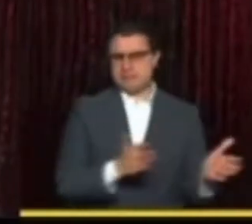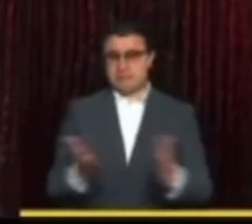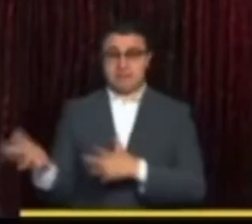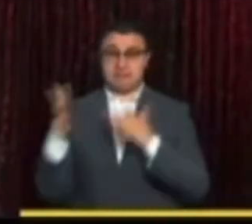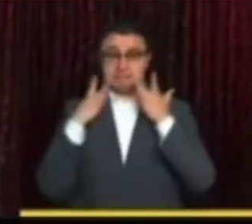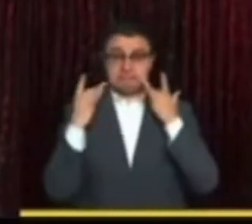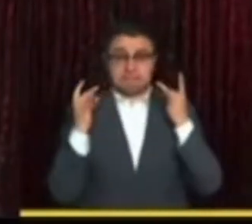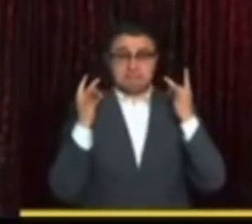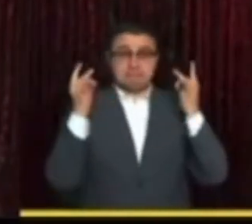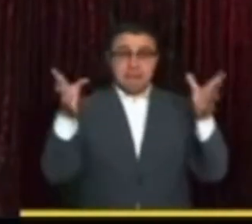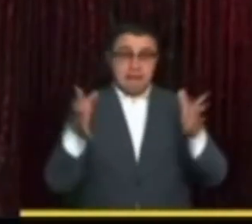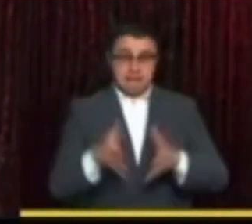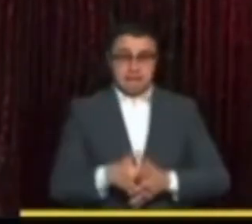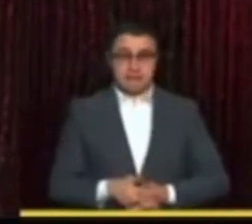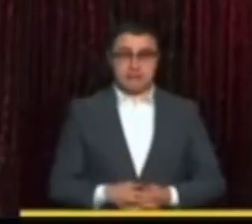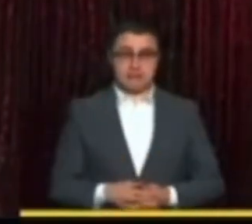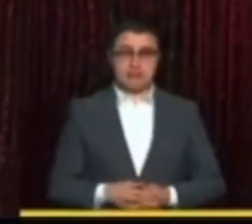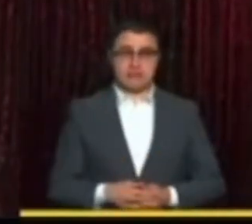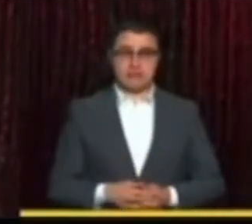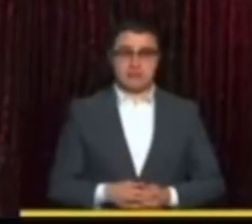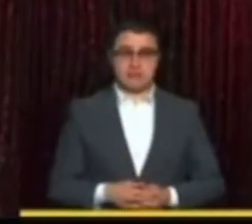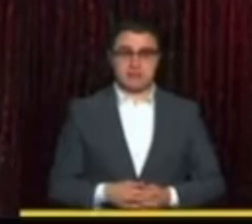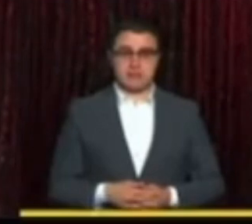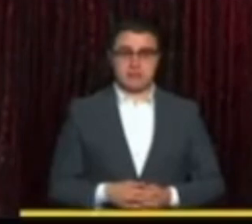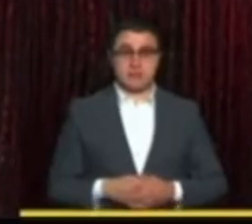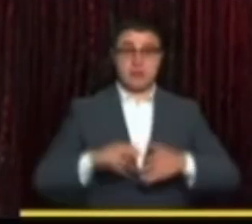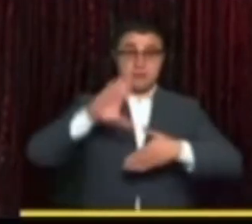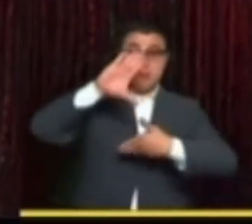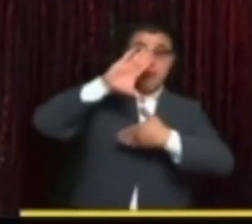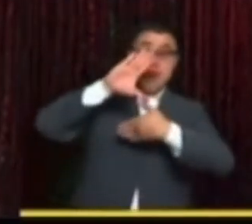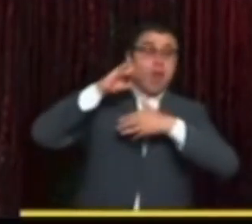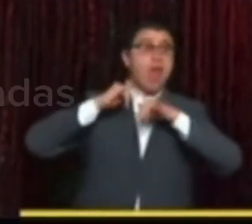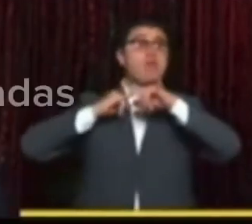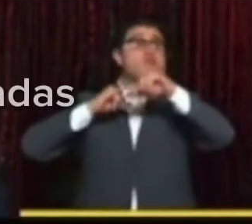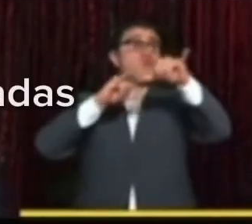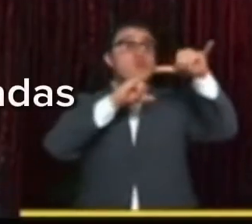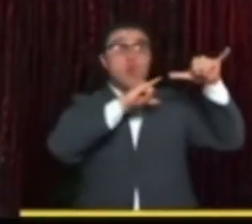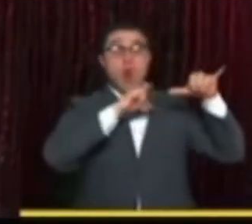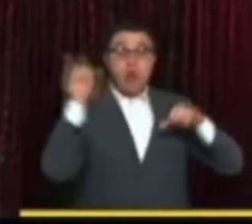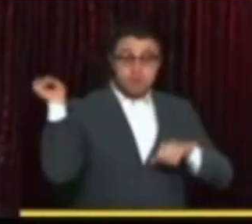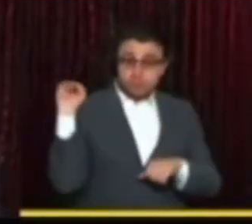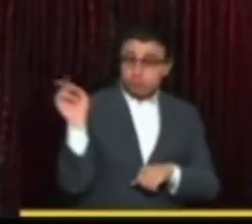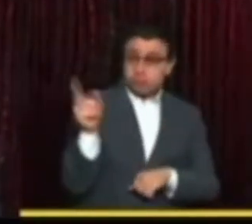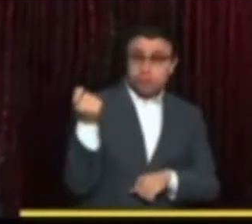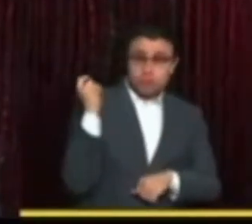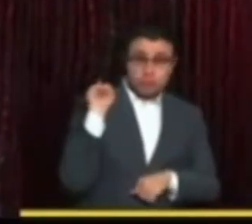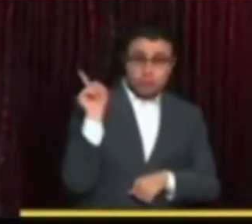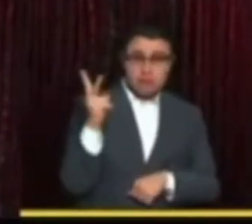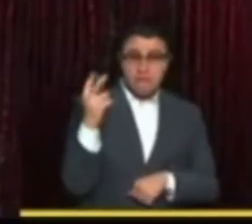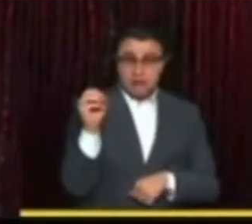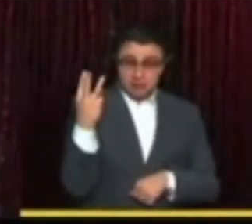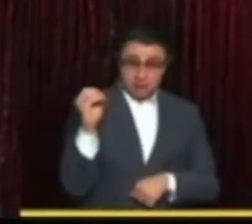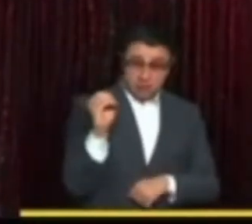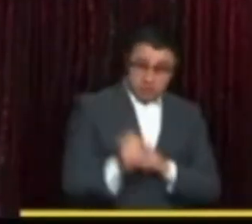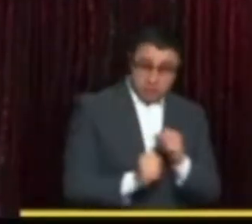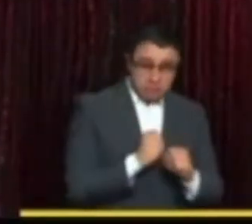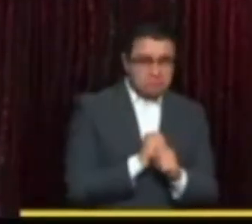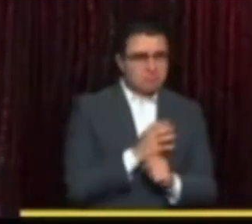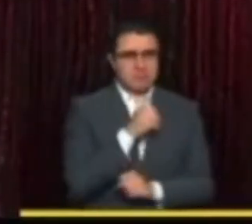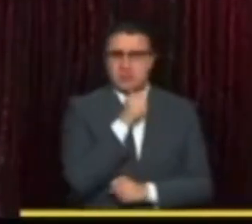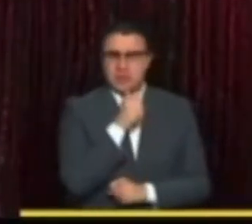han sido cometidos en ningún rincón de América en las últimas décadas. Es una